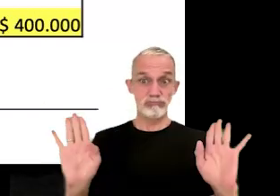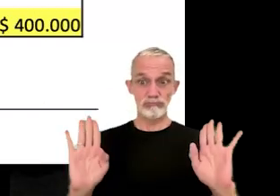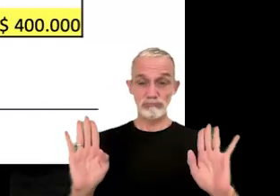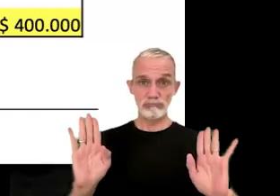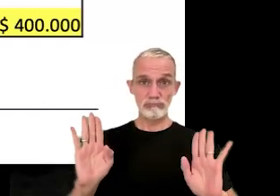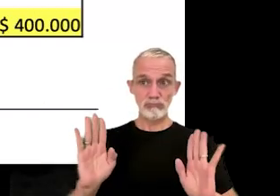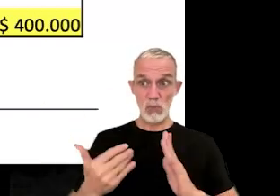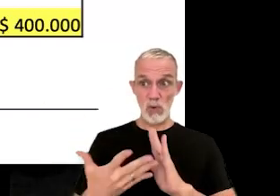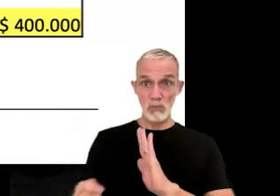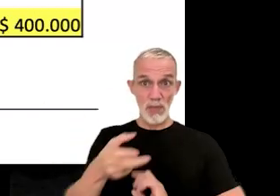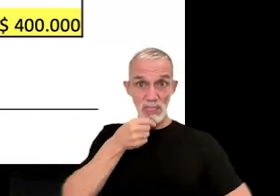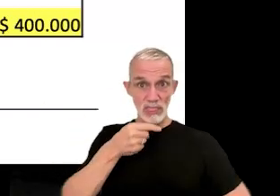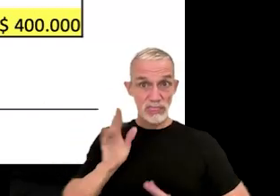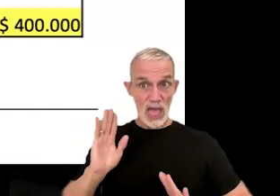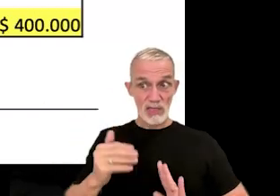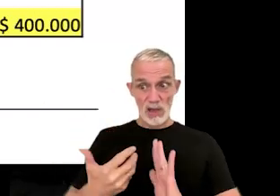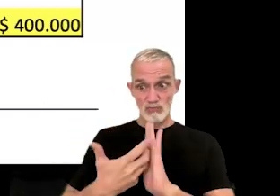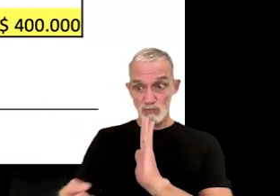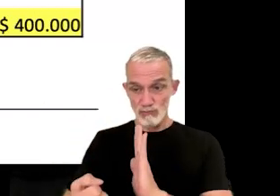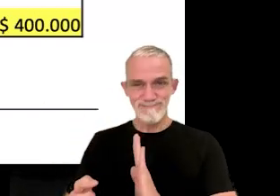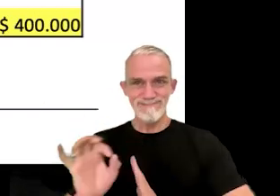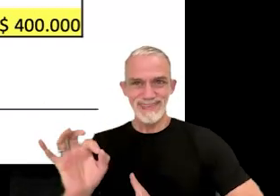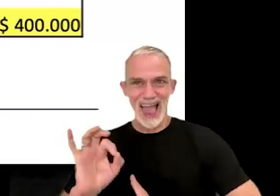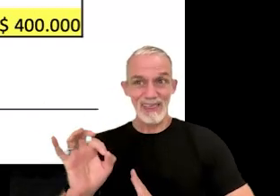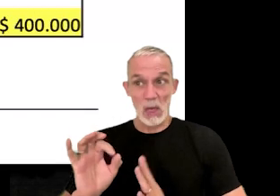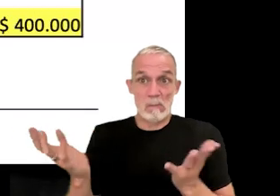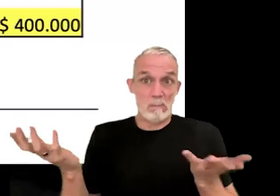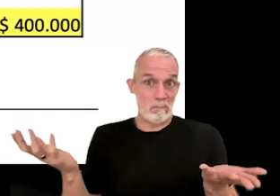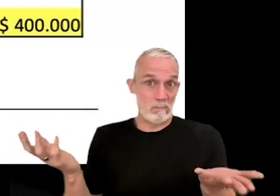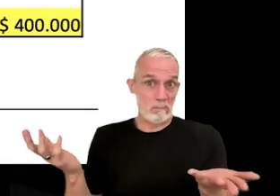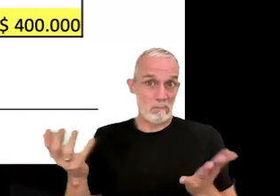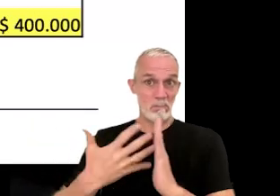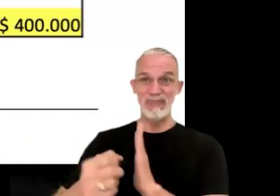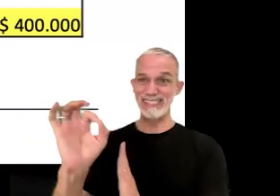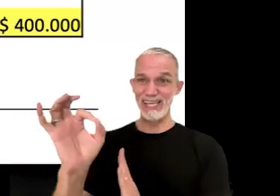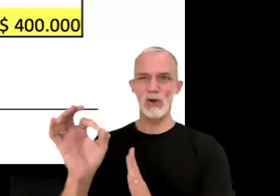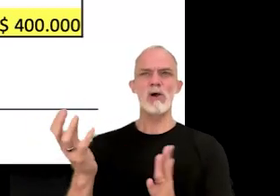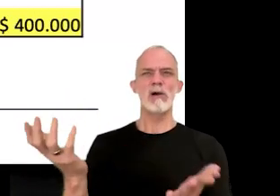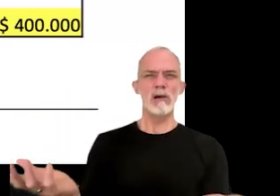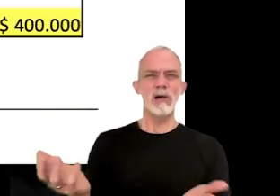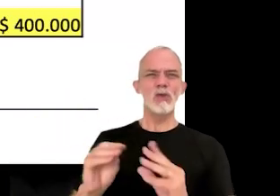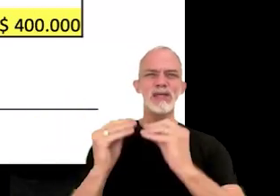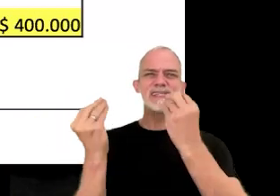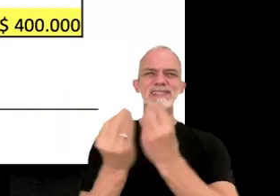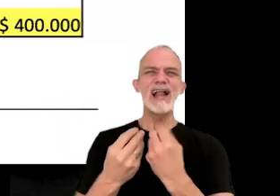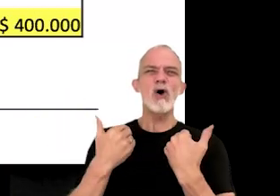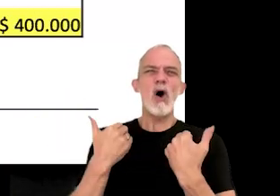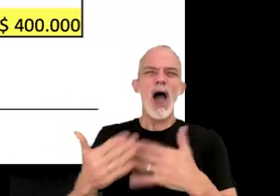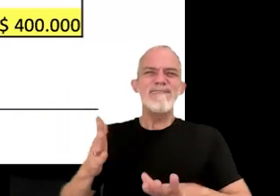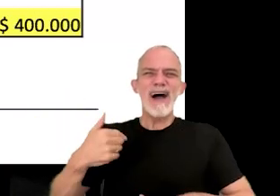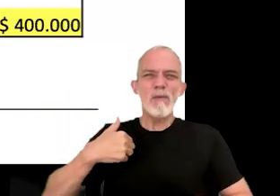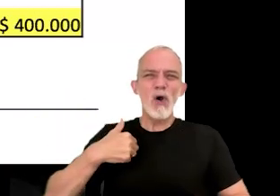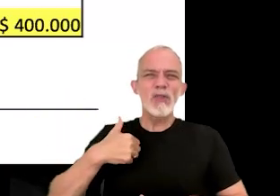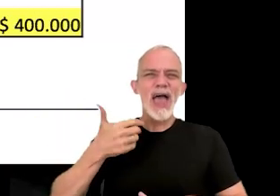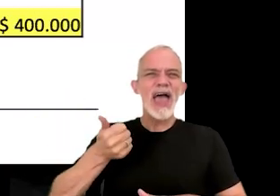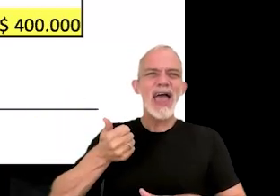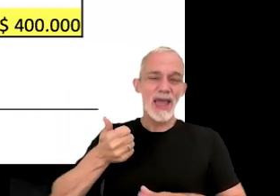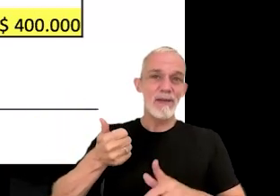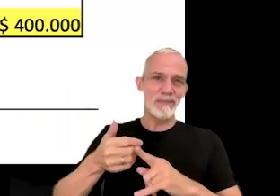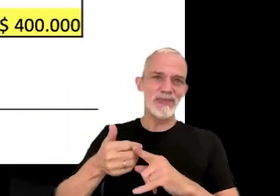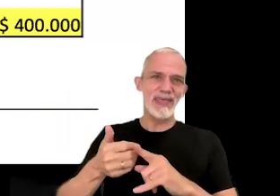no sufrió ninguna retención en verdad, vemos que el saldo a favor de la declaración jurada de